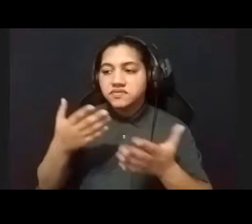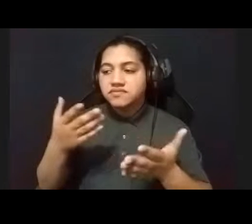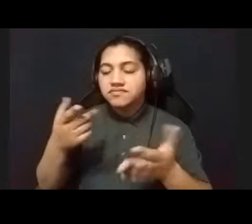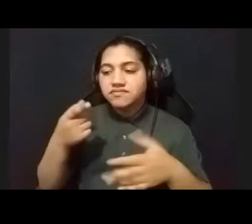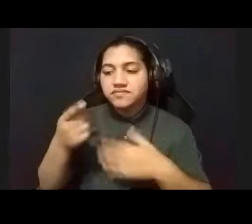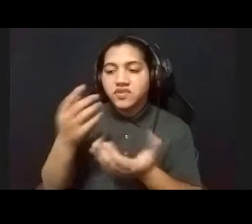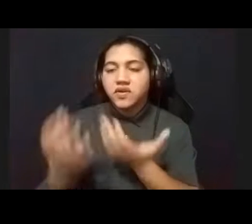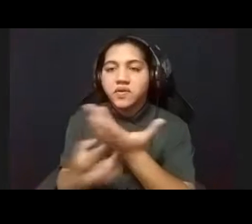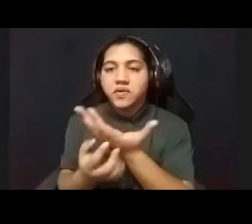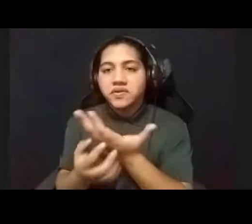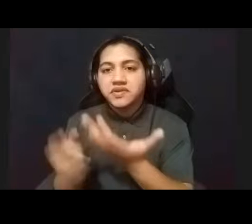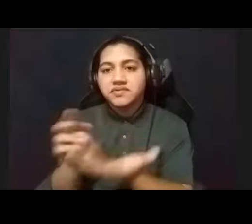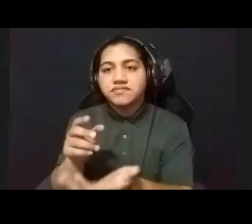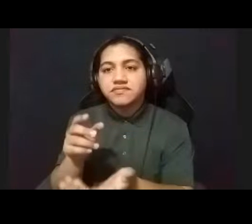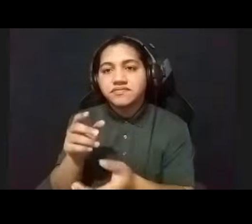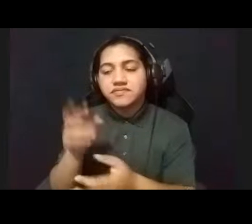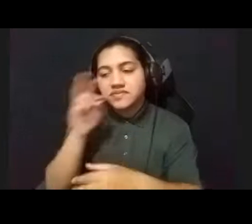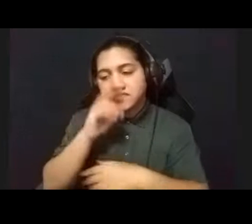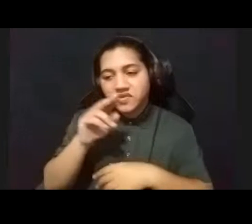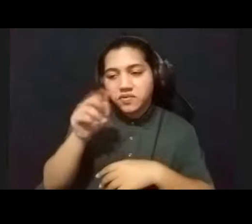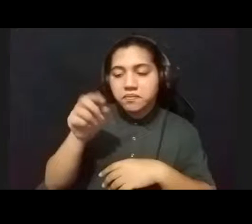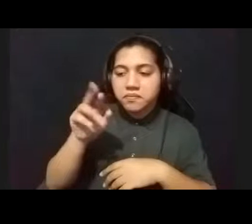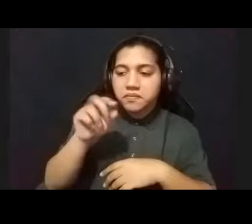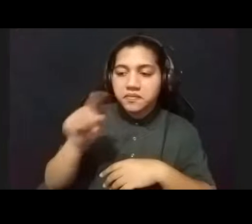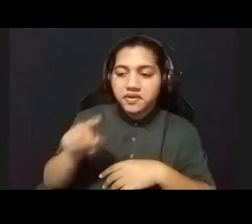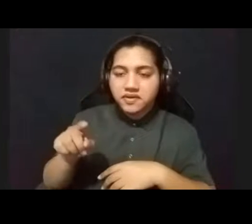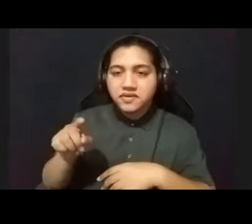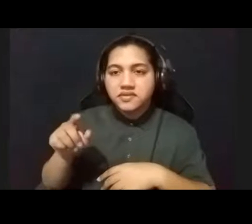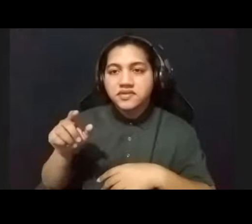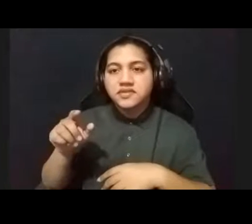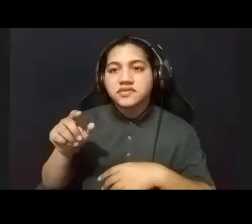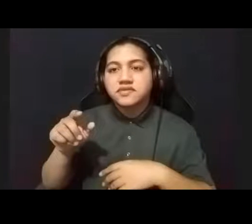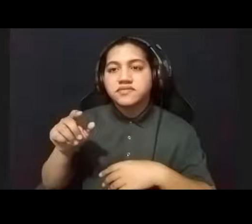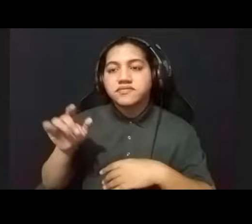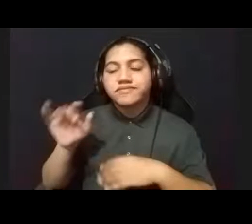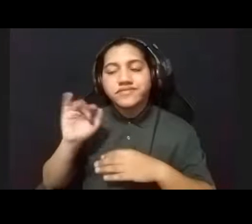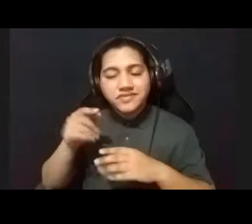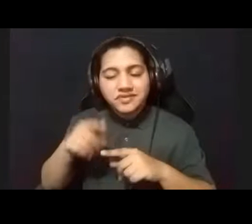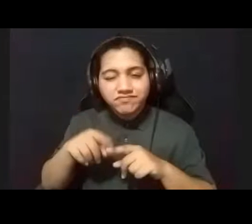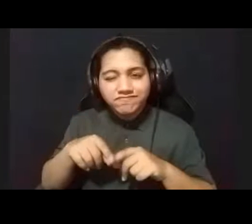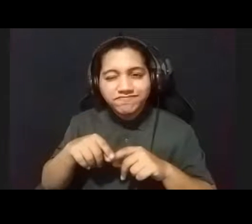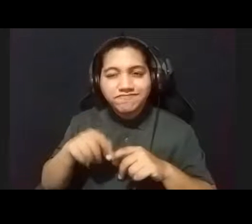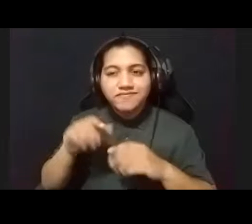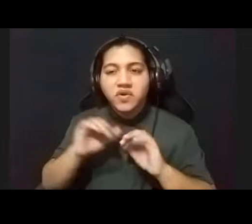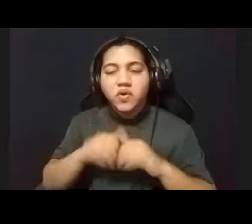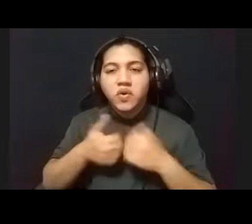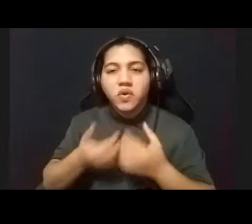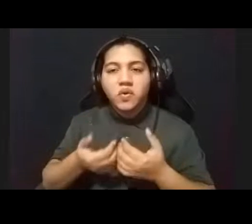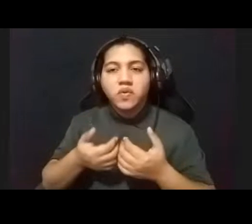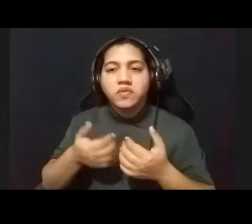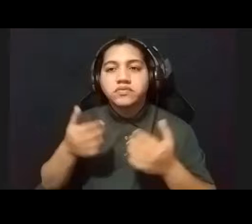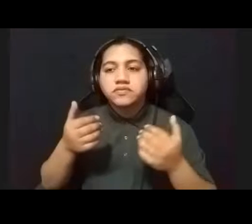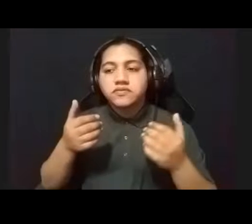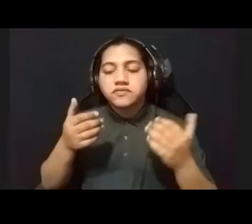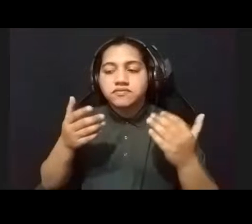el ratón Pérez, yo creo que eso dependía mucho de cómo iban a trabajar las